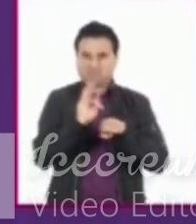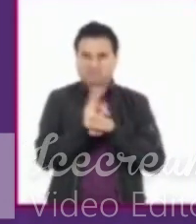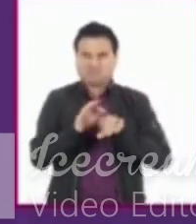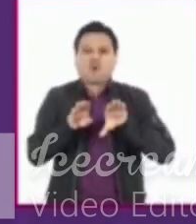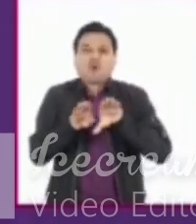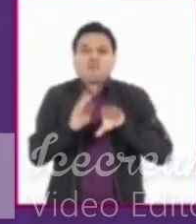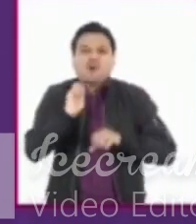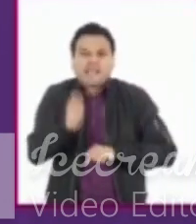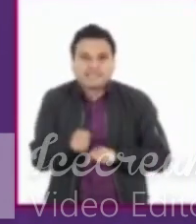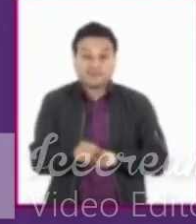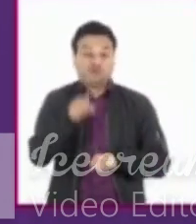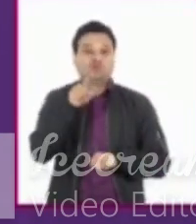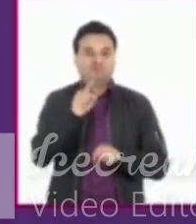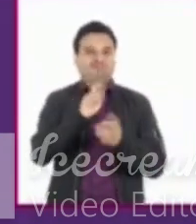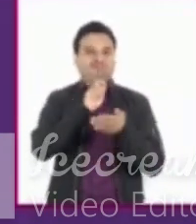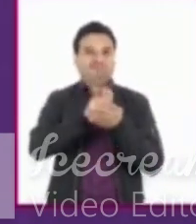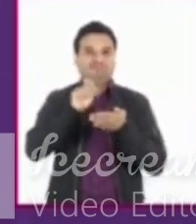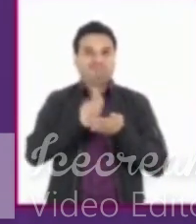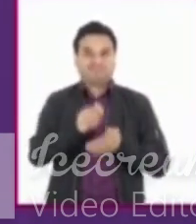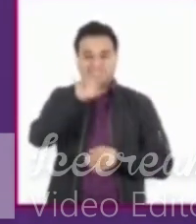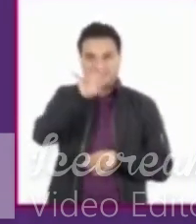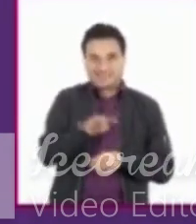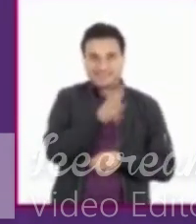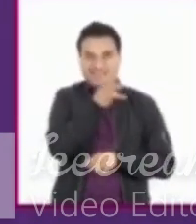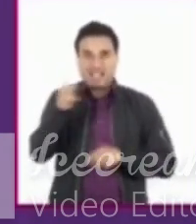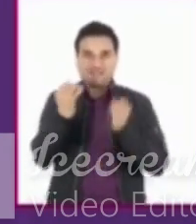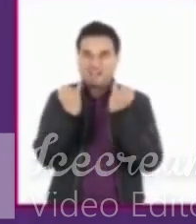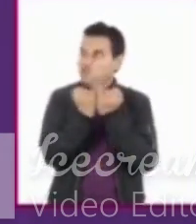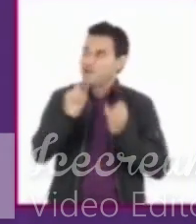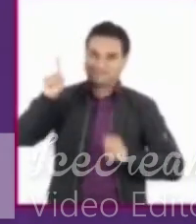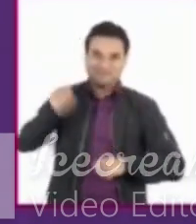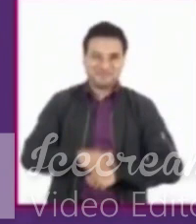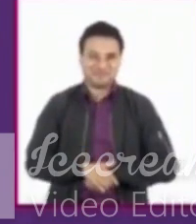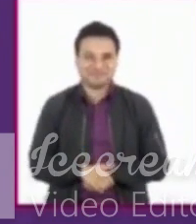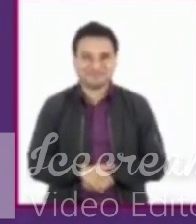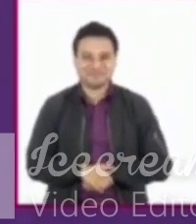información en una tabla como se muestra en la pantalla.